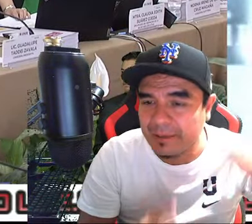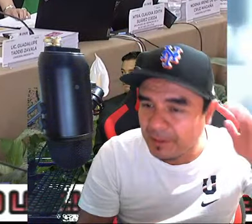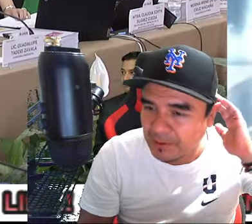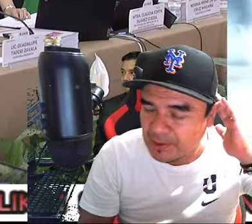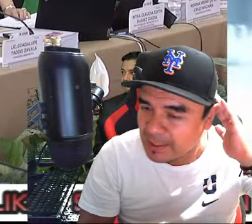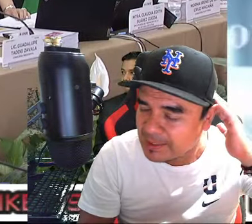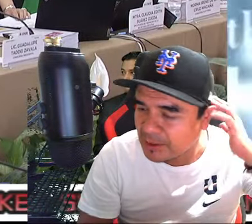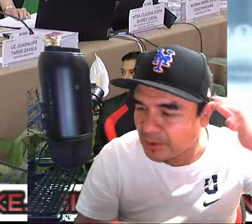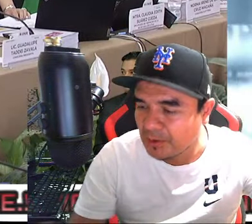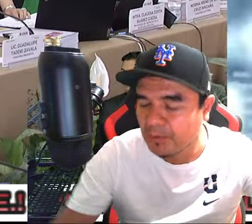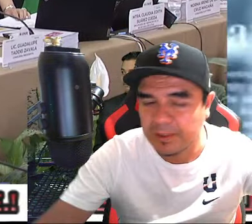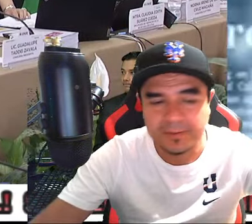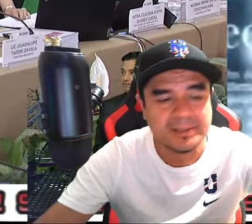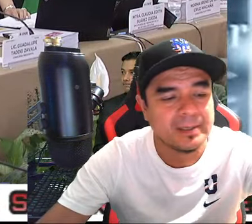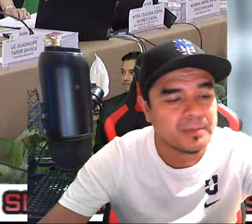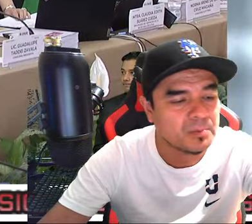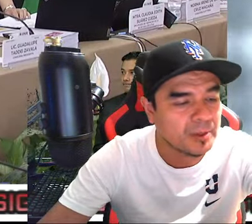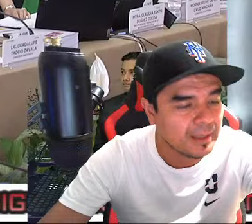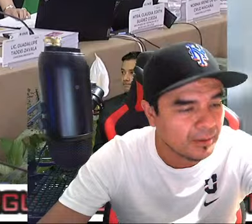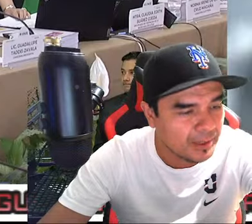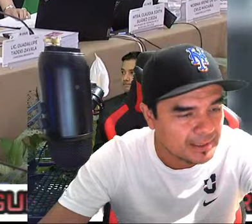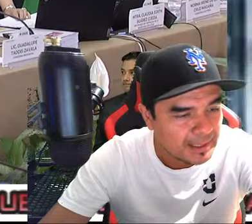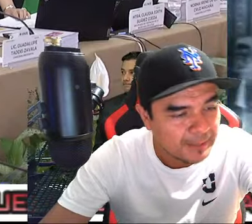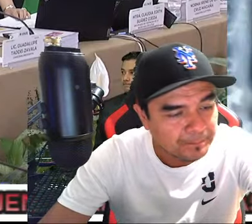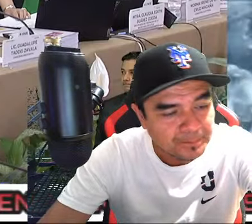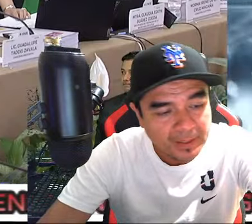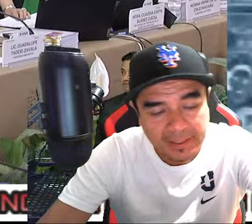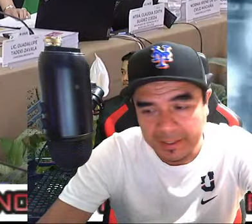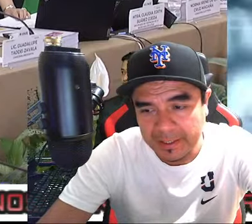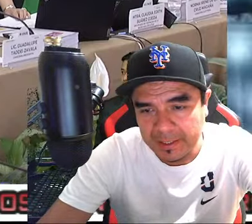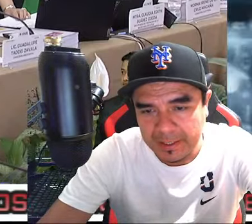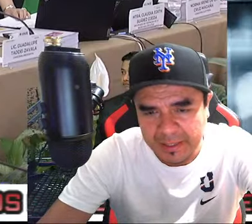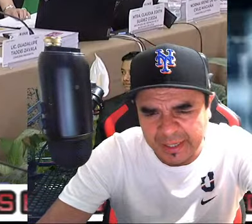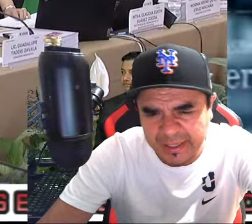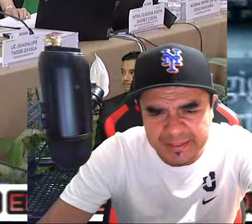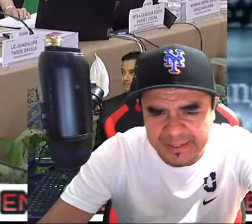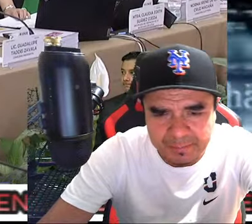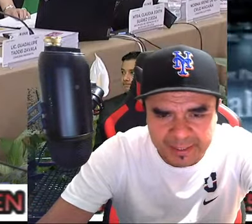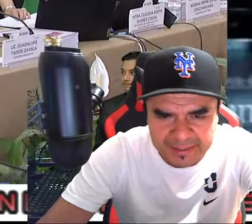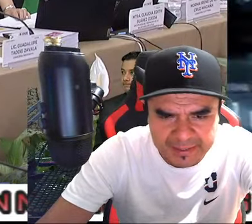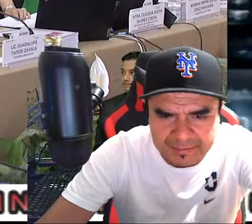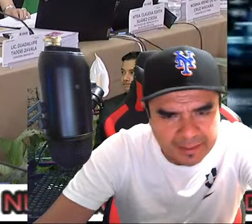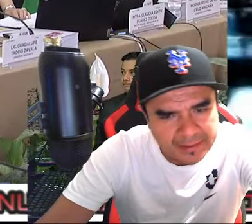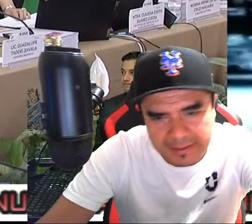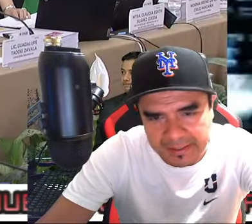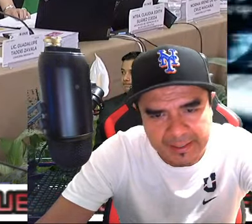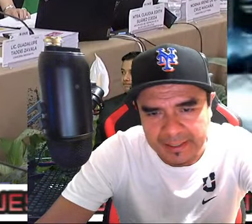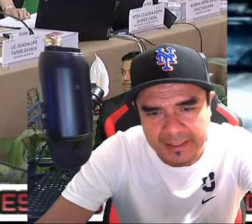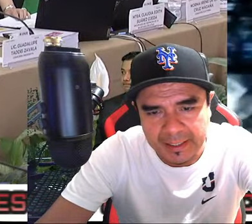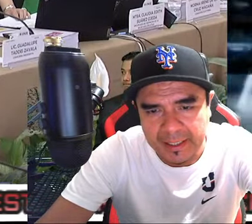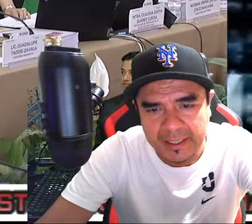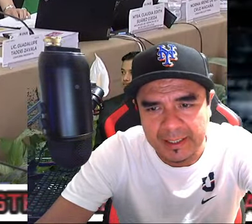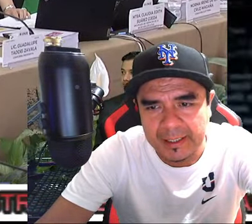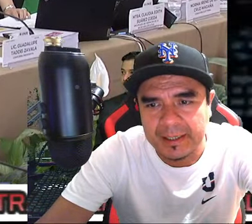nadie, amigos. Ya les he dicho muchas veces a mis moderadores que dejen que se expresen así,